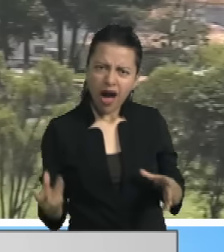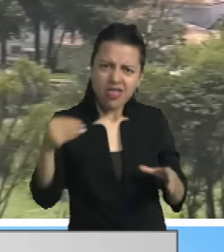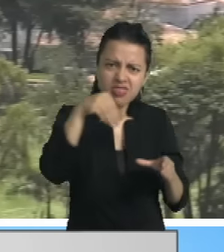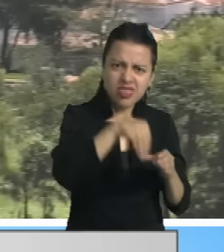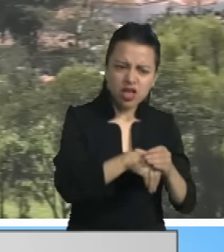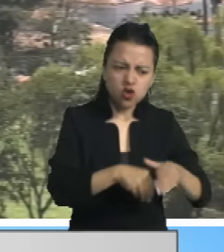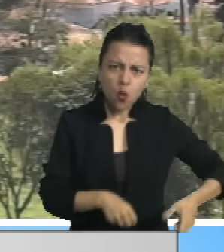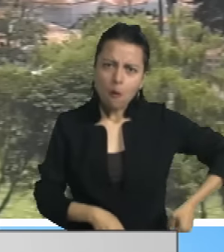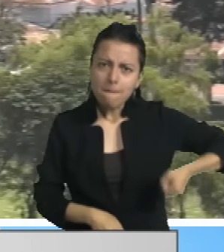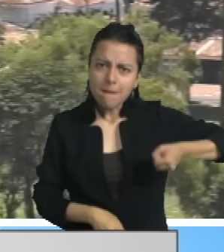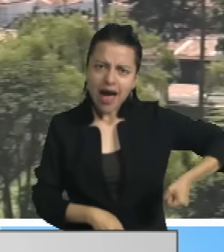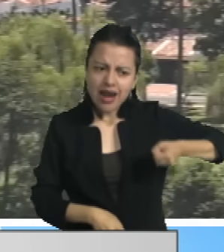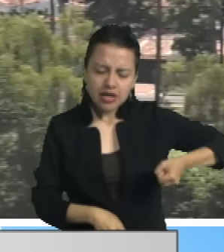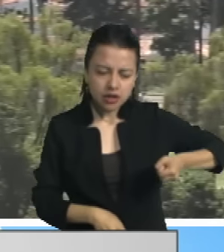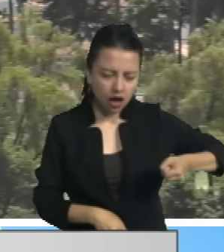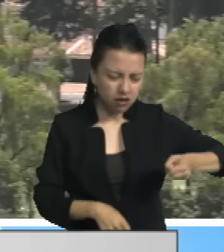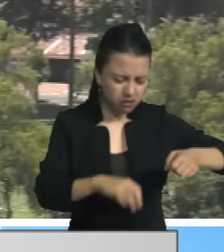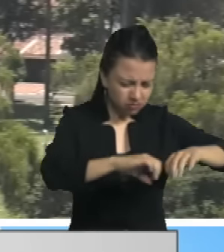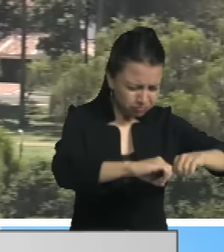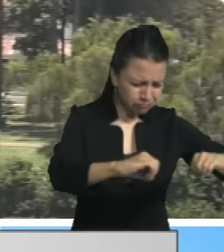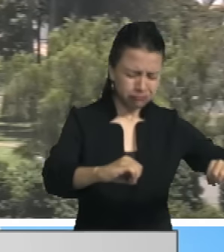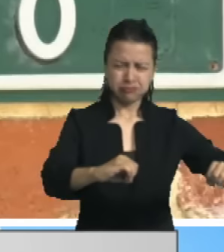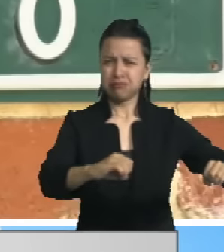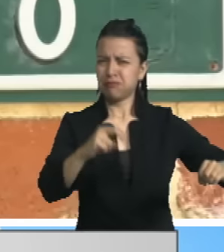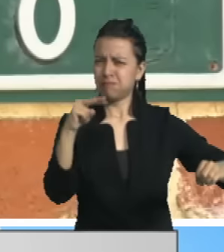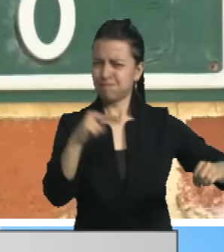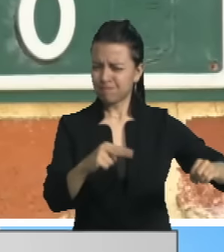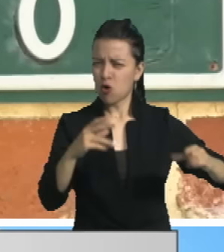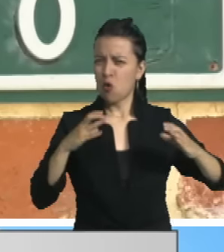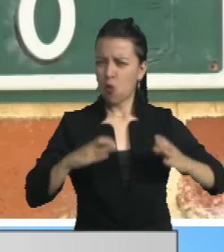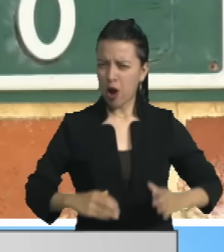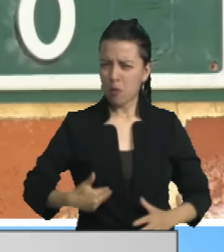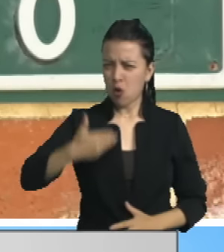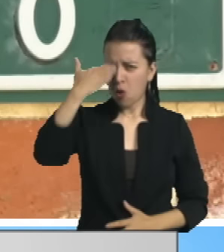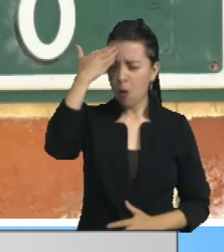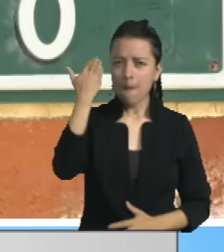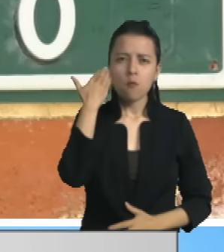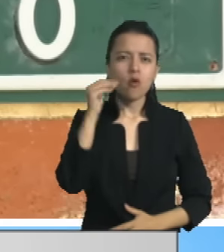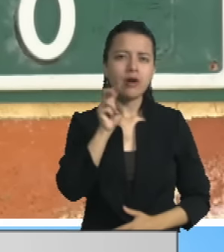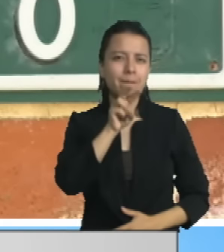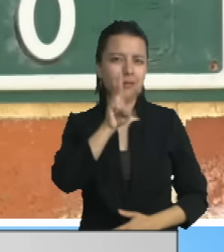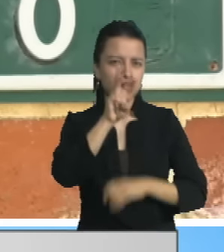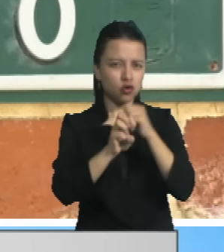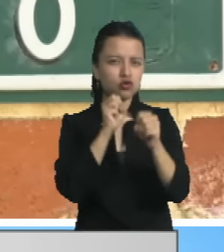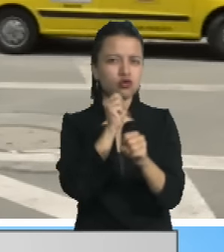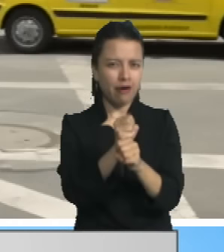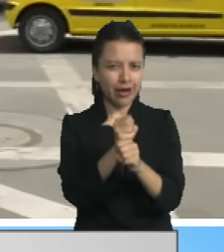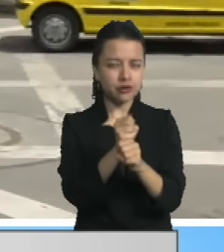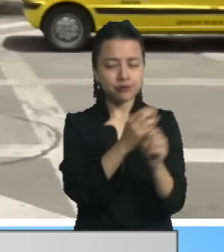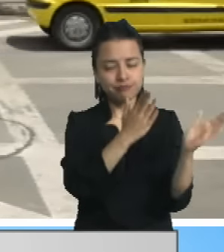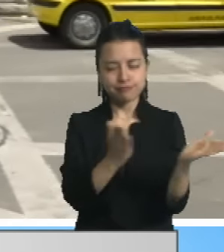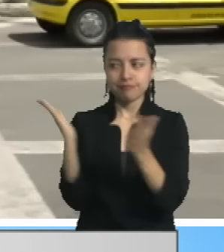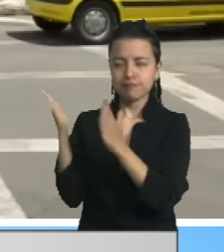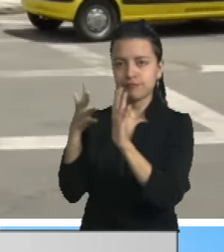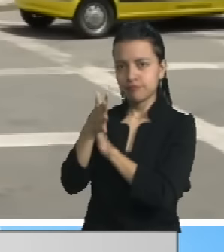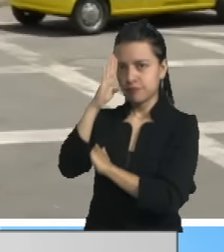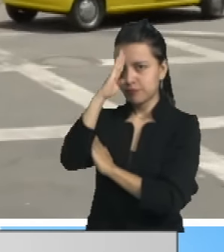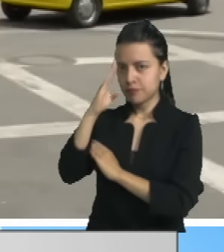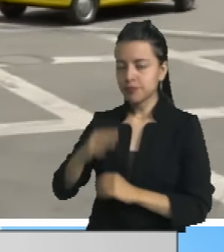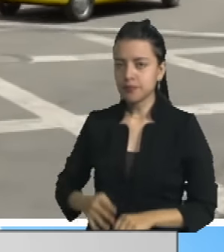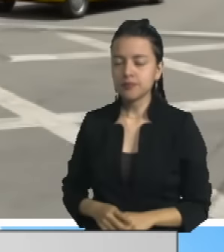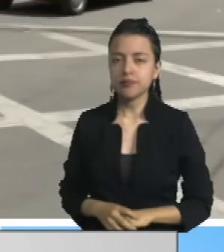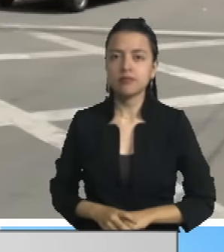mujer de tan solo 28 años al respecto se pronunció el comandante operativo número uno de la policía Metropolitana de Bogotá